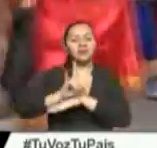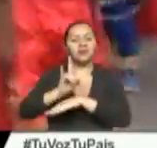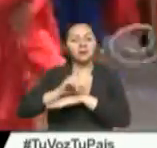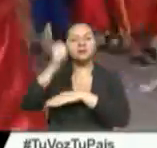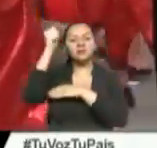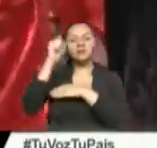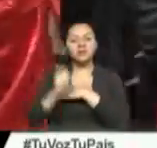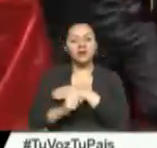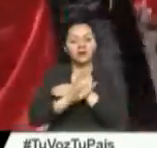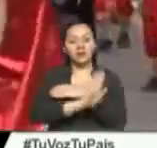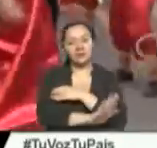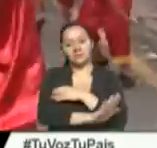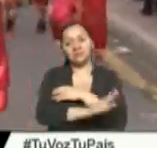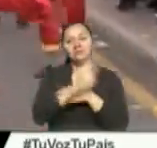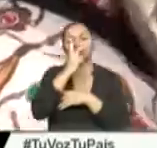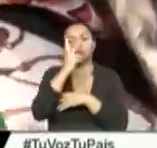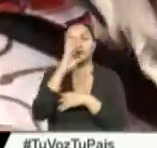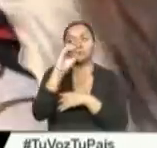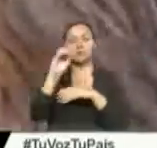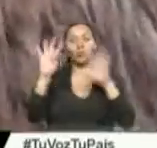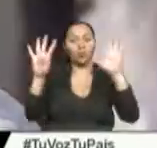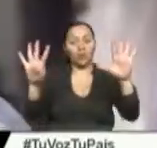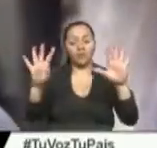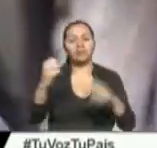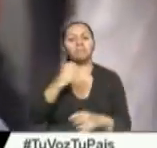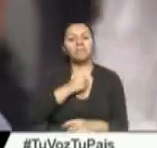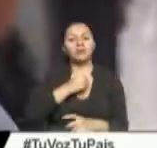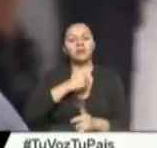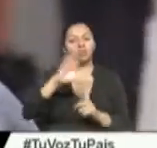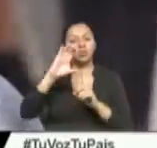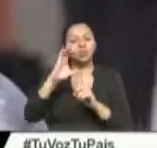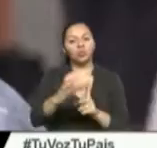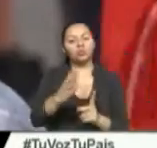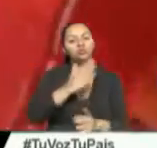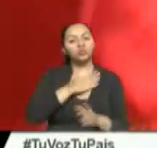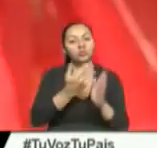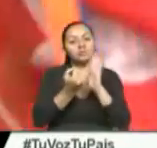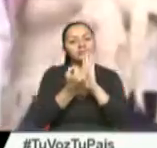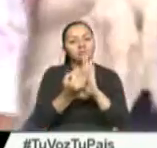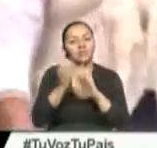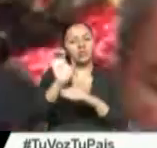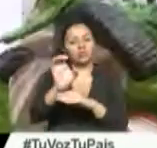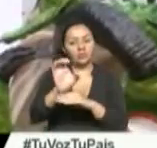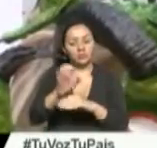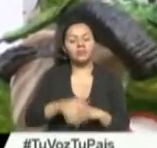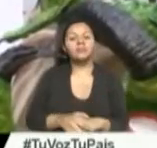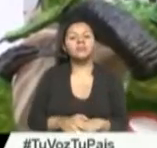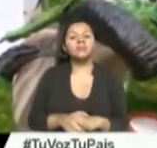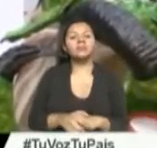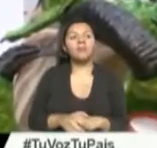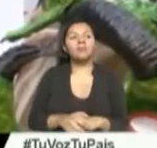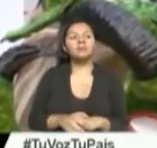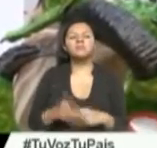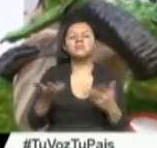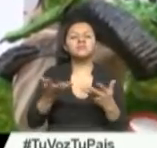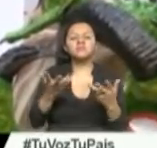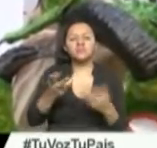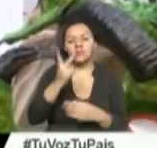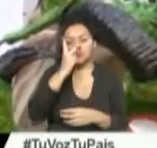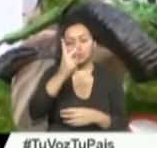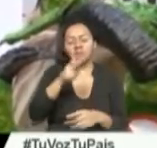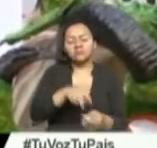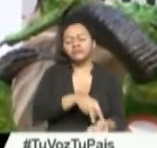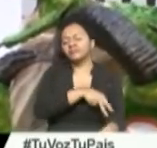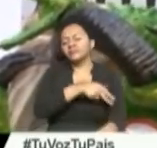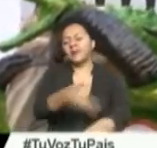y que desde enero de 2009 se celebra como parte del Patrimonio Cultural Intangible. Esto se produjo de una tradición